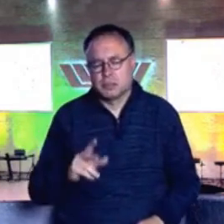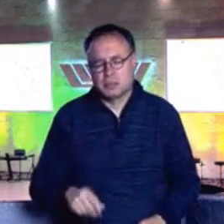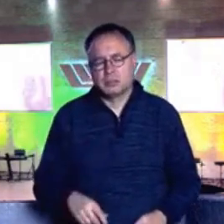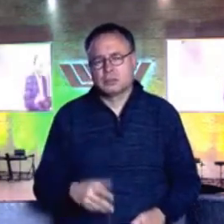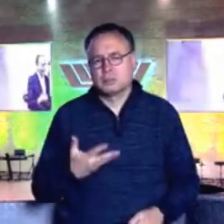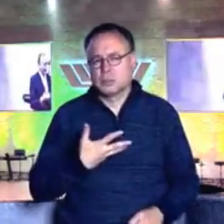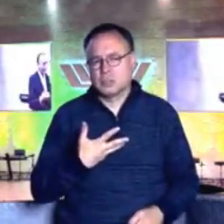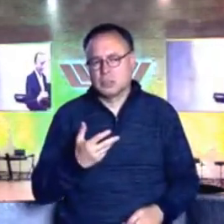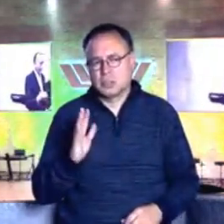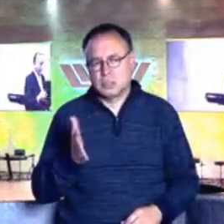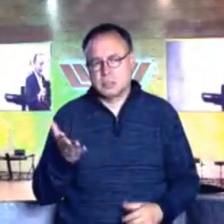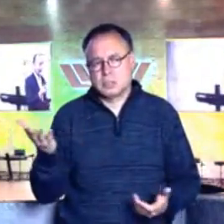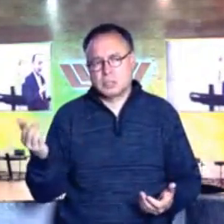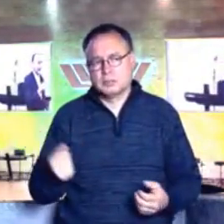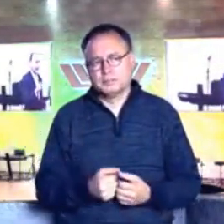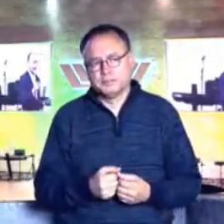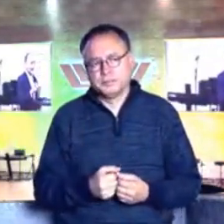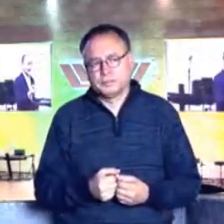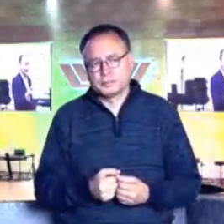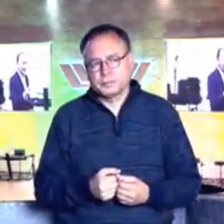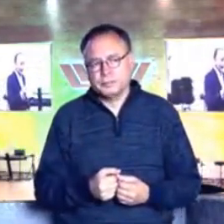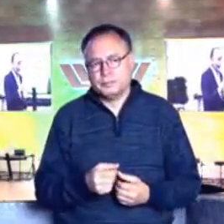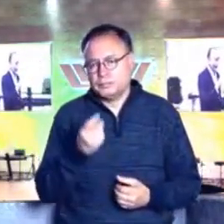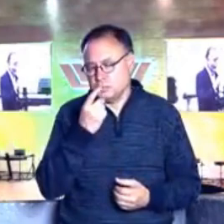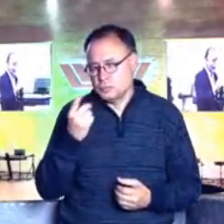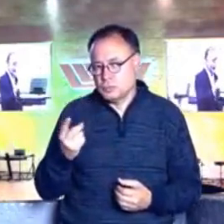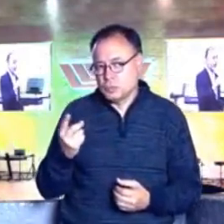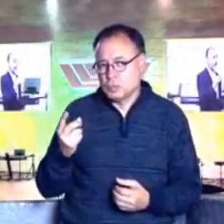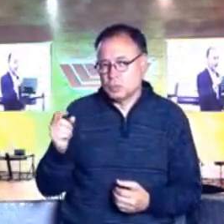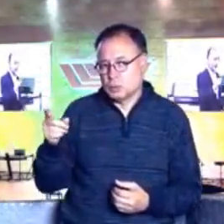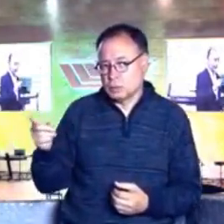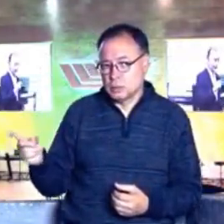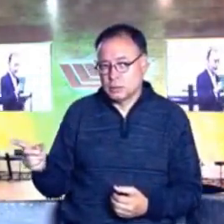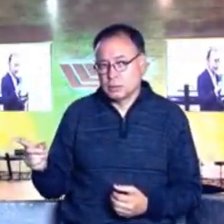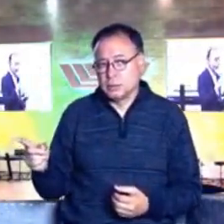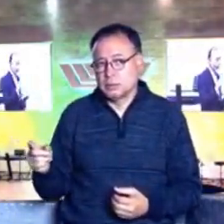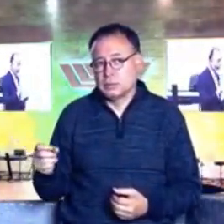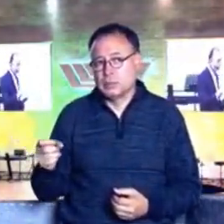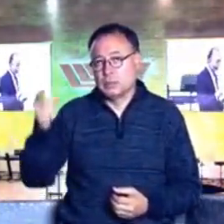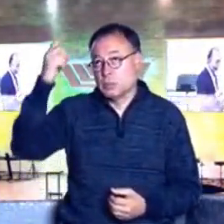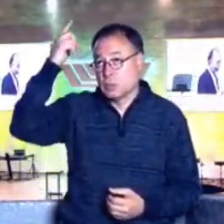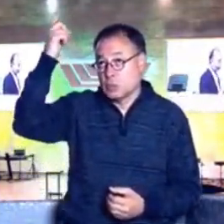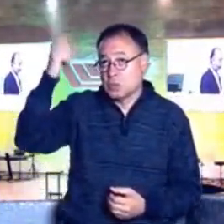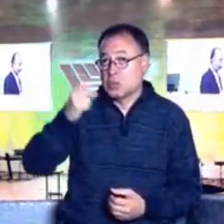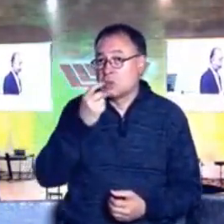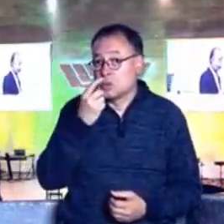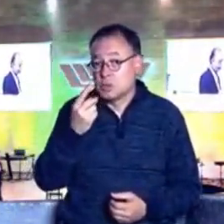esto Dile que tienes a tu lado El señor puede darte mucho